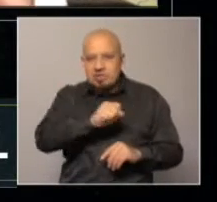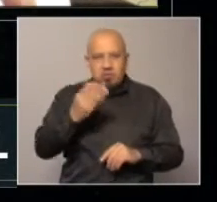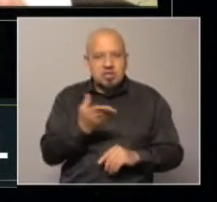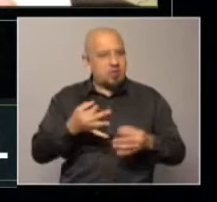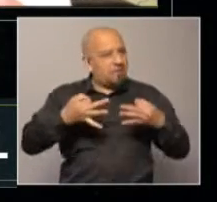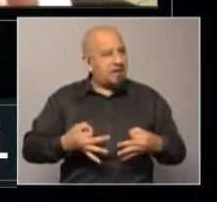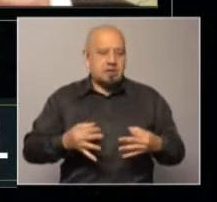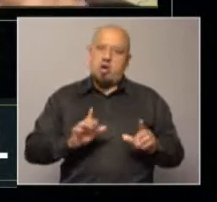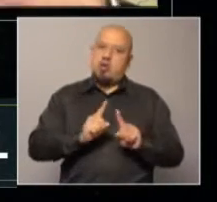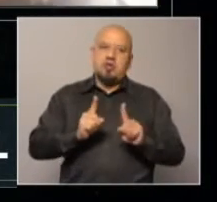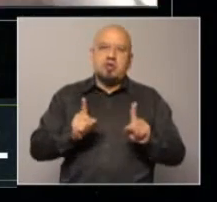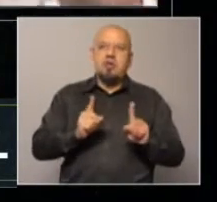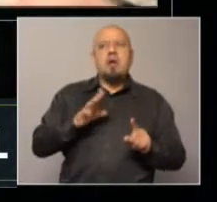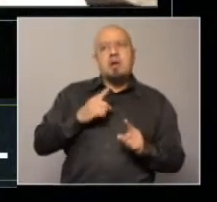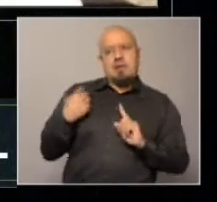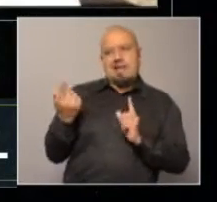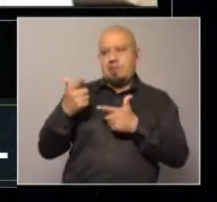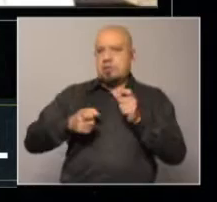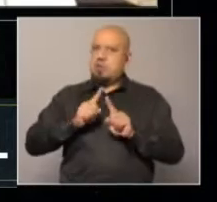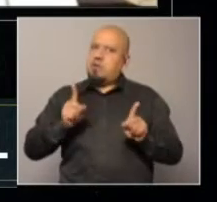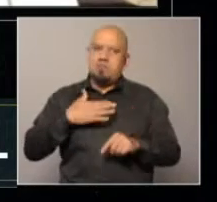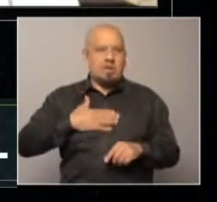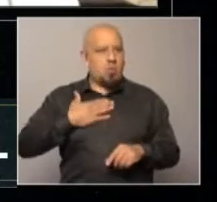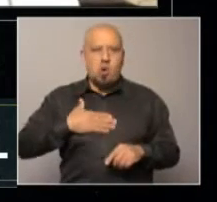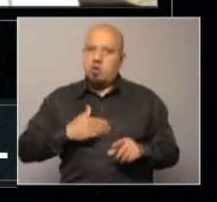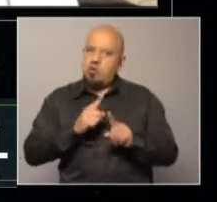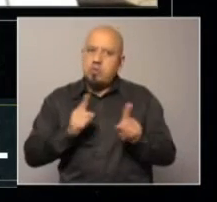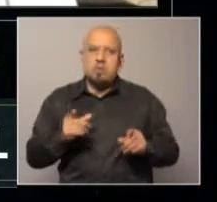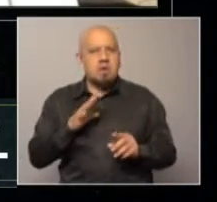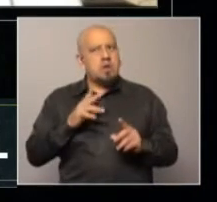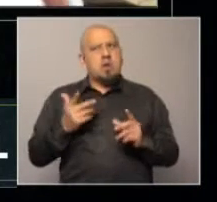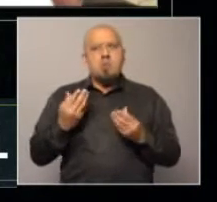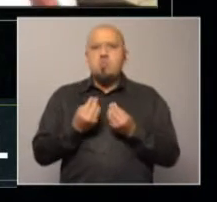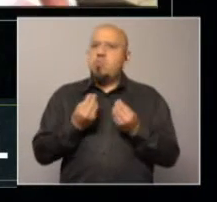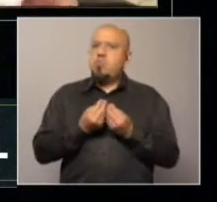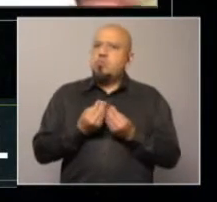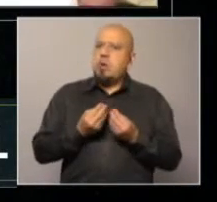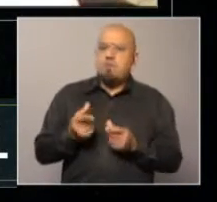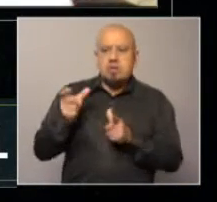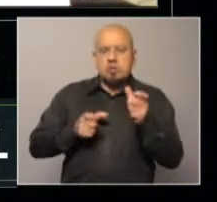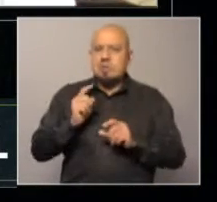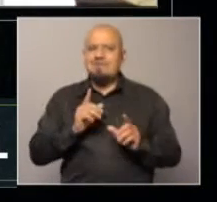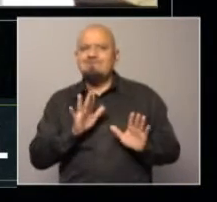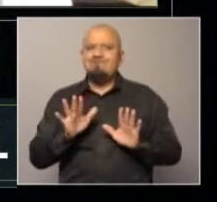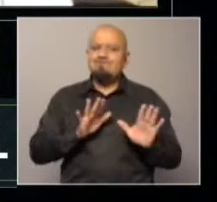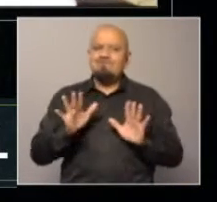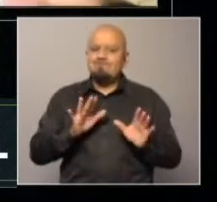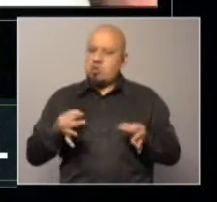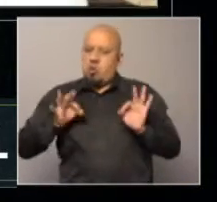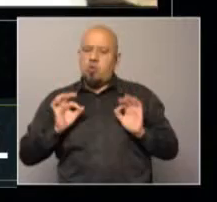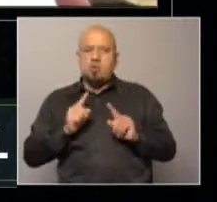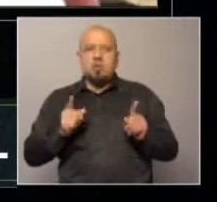una disconformidad, hay una sensación de incomodidad, y yo creo que se manifestaba políticamente con